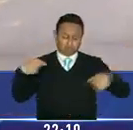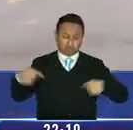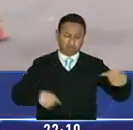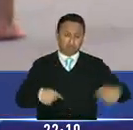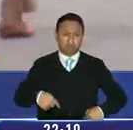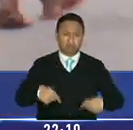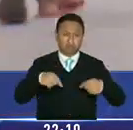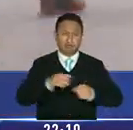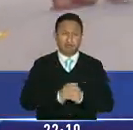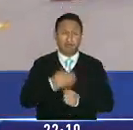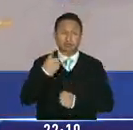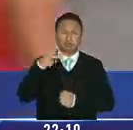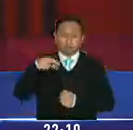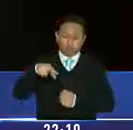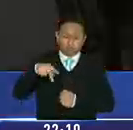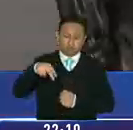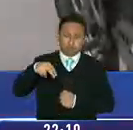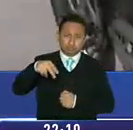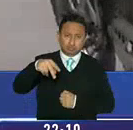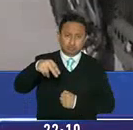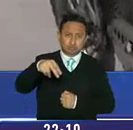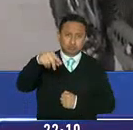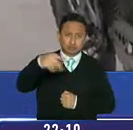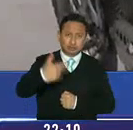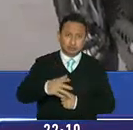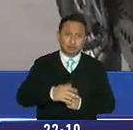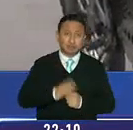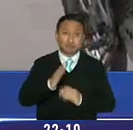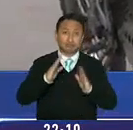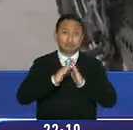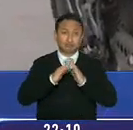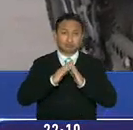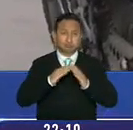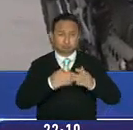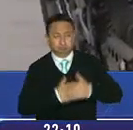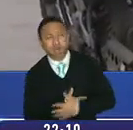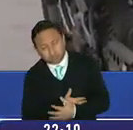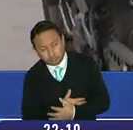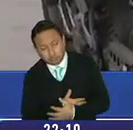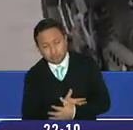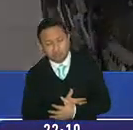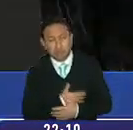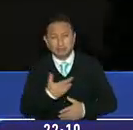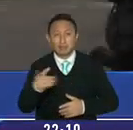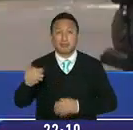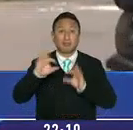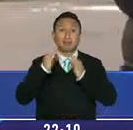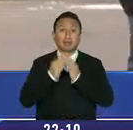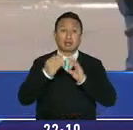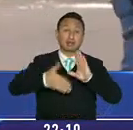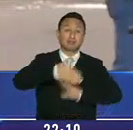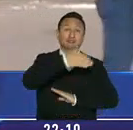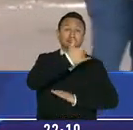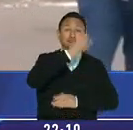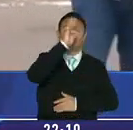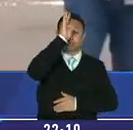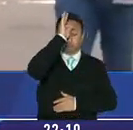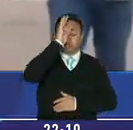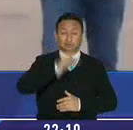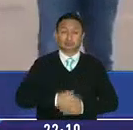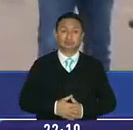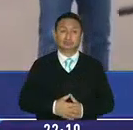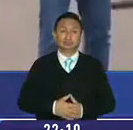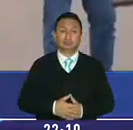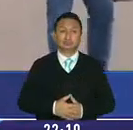2 cuadras más adelante, donde residía. Allí cayó en la calzada y fue llevado por sus familiares hasta un centro de salud, donde